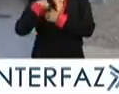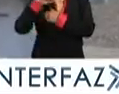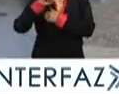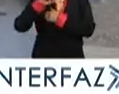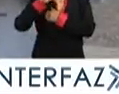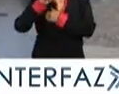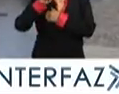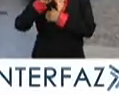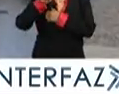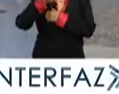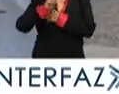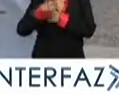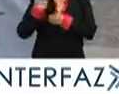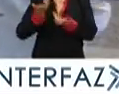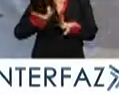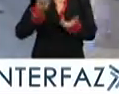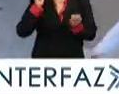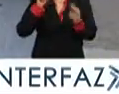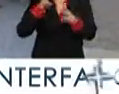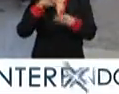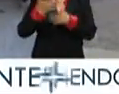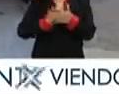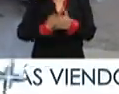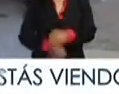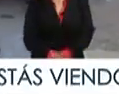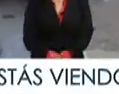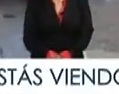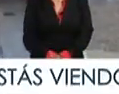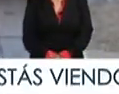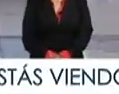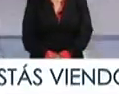Sao Paulo, Brasil. Pásenla bien, hasta la próxima.